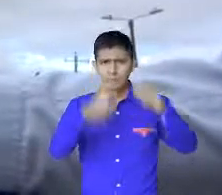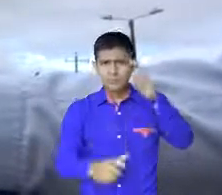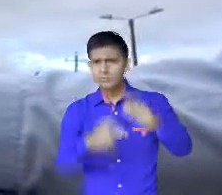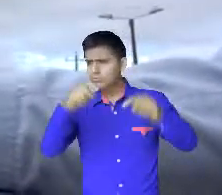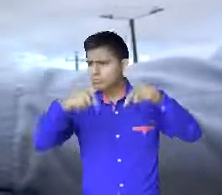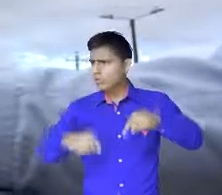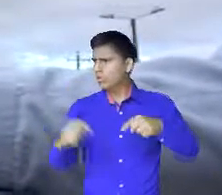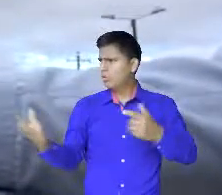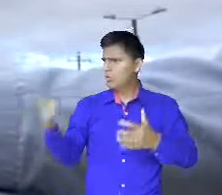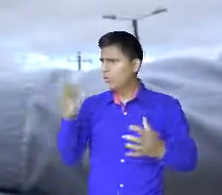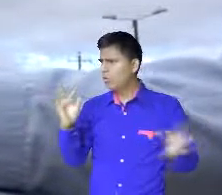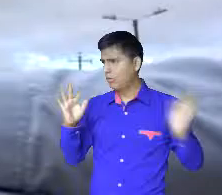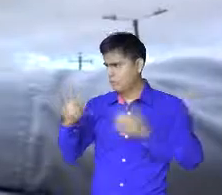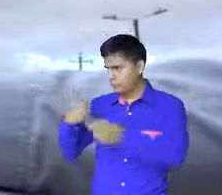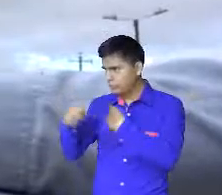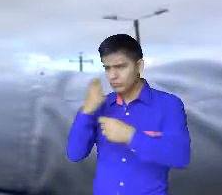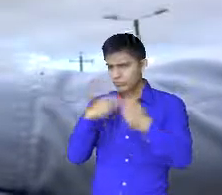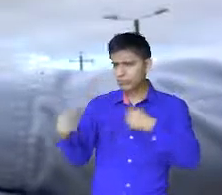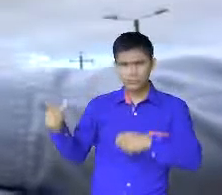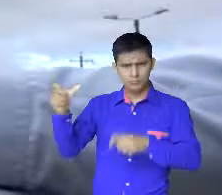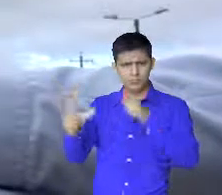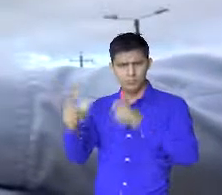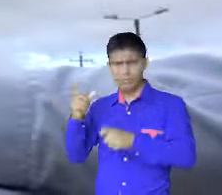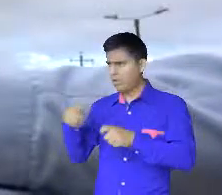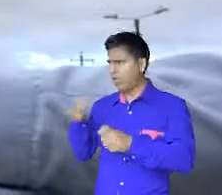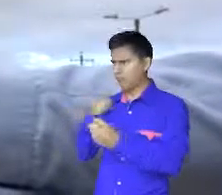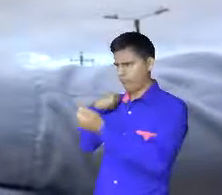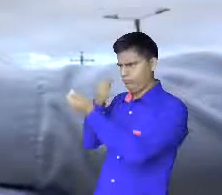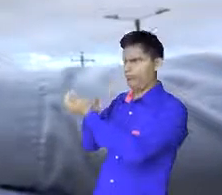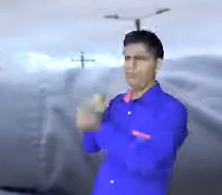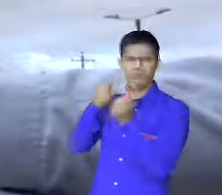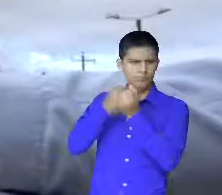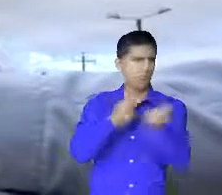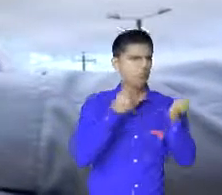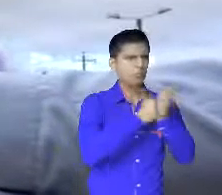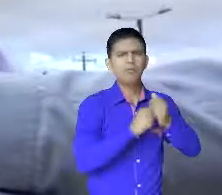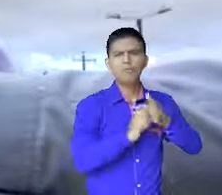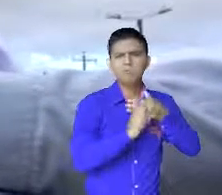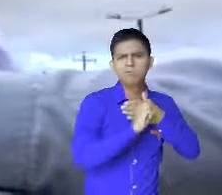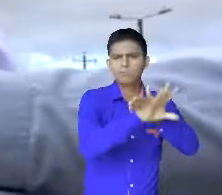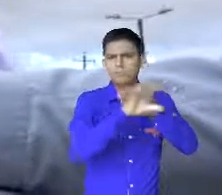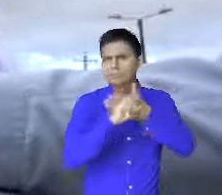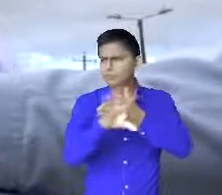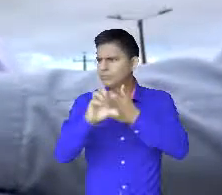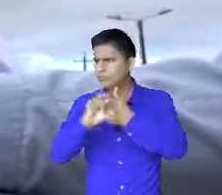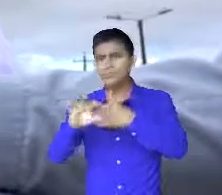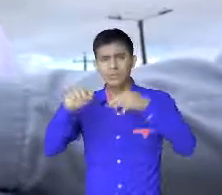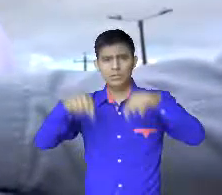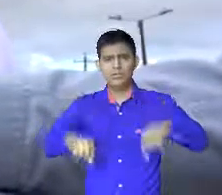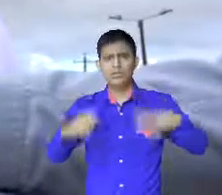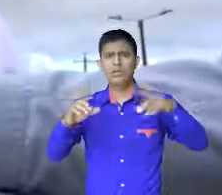están apoyados, tienen nuestro respaldo, estamos publicitando, hemos puesto acá,